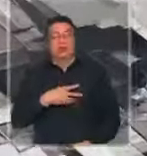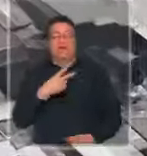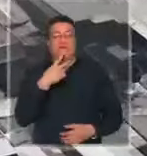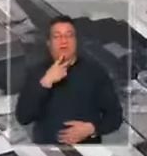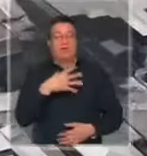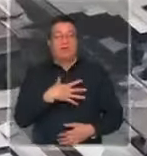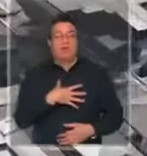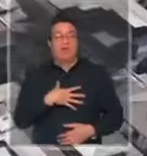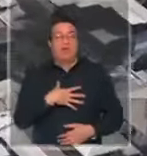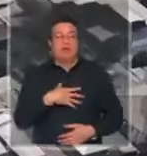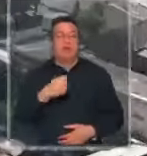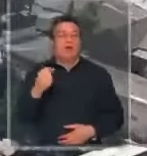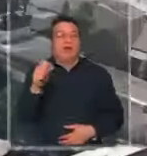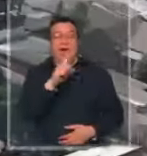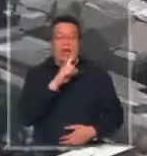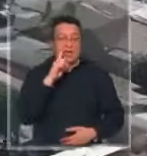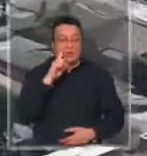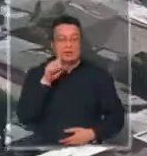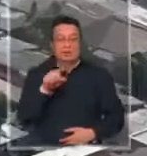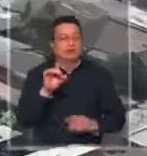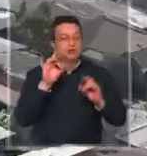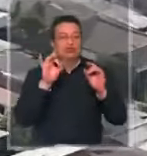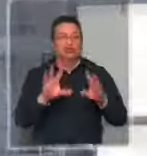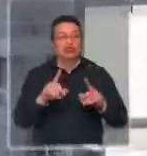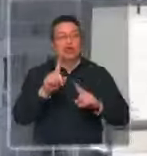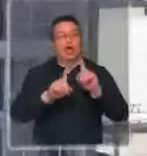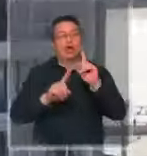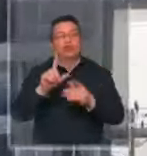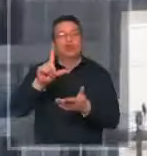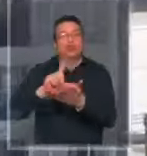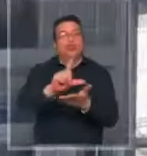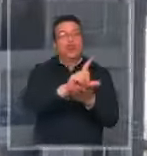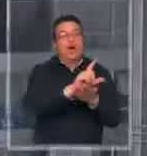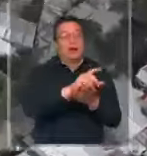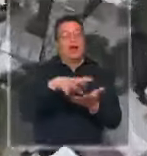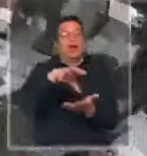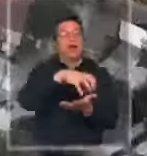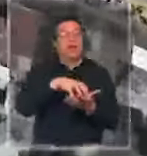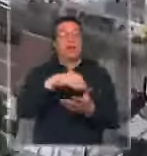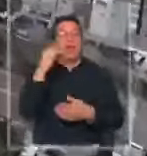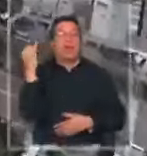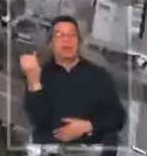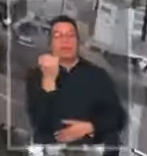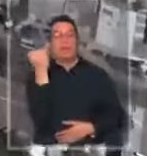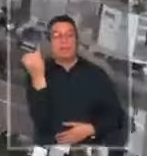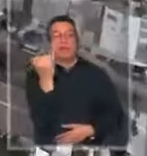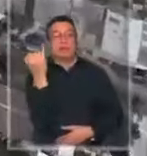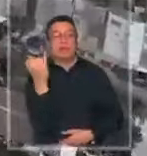Así está la situación en algunos sectores de la comuna de Independencia.